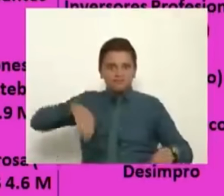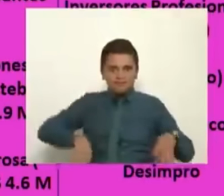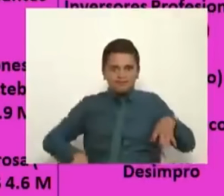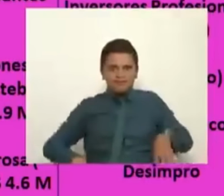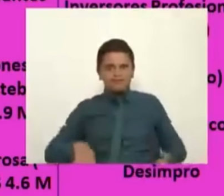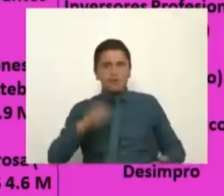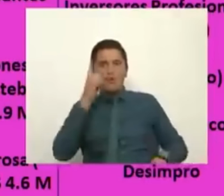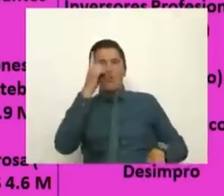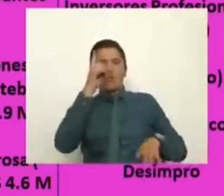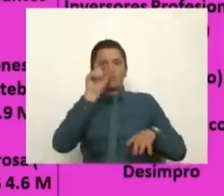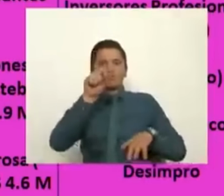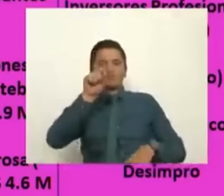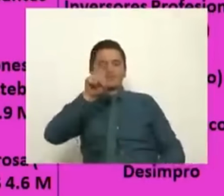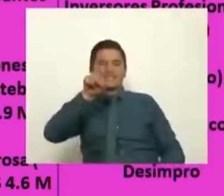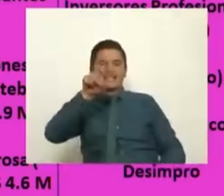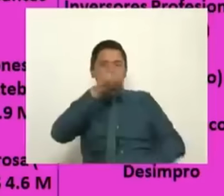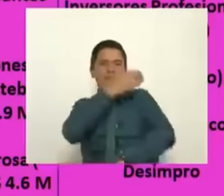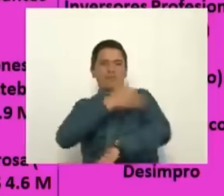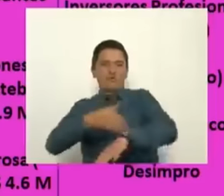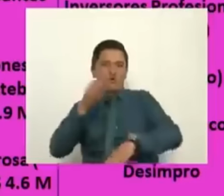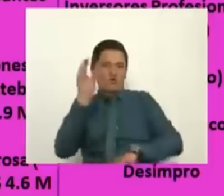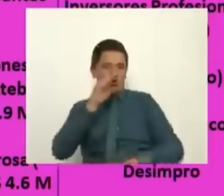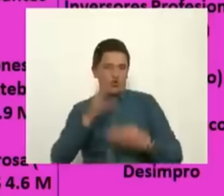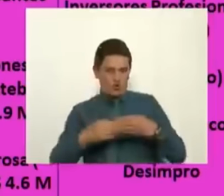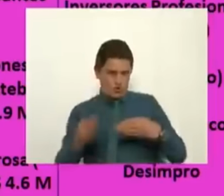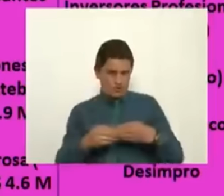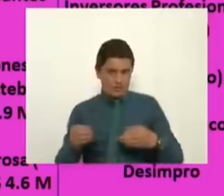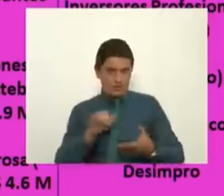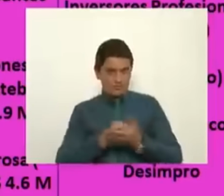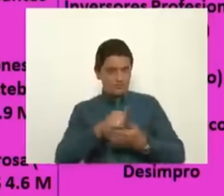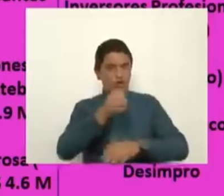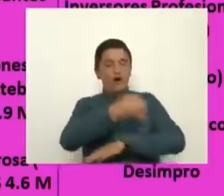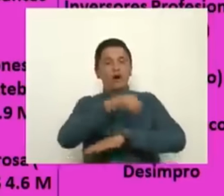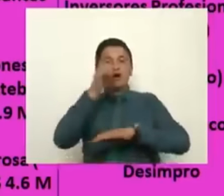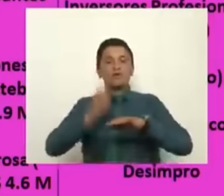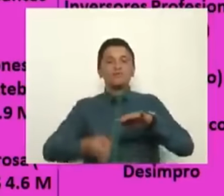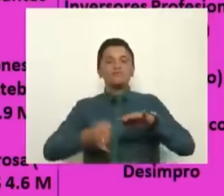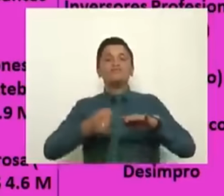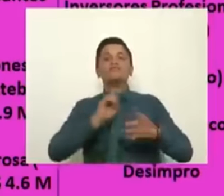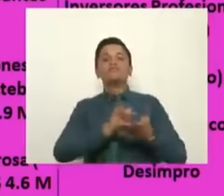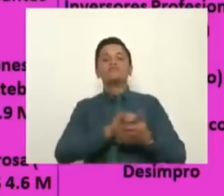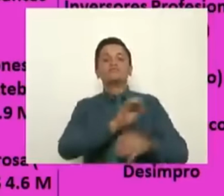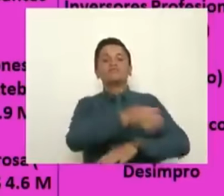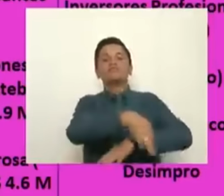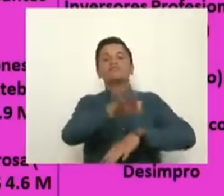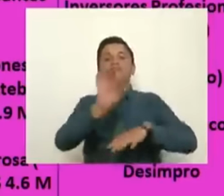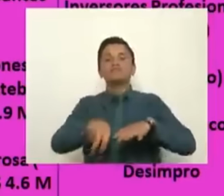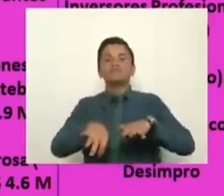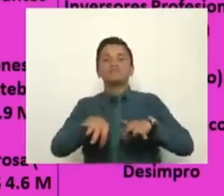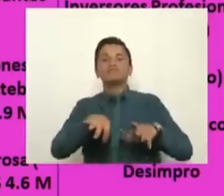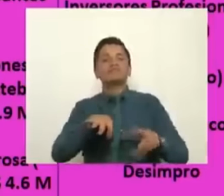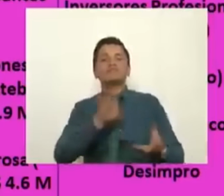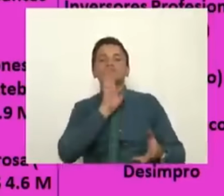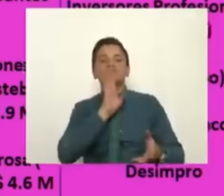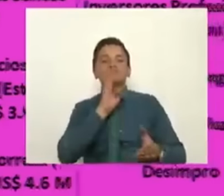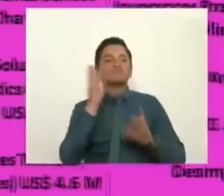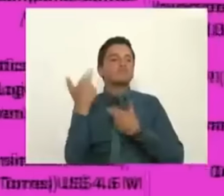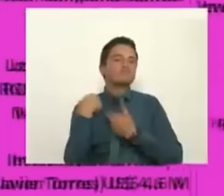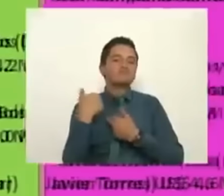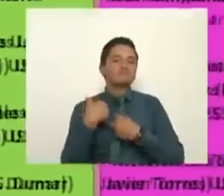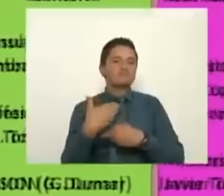$1,600,000, que el arquitecto de la entrega del dinero a Zuluaga es ni más ni menos el que ya